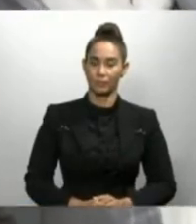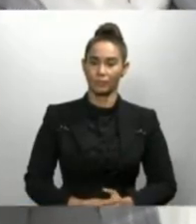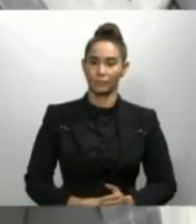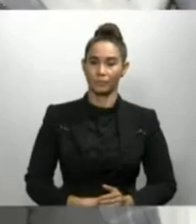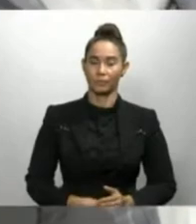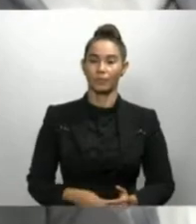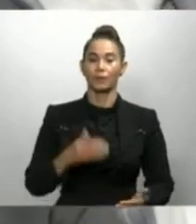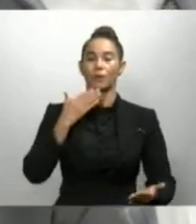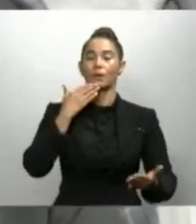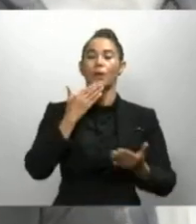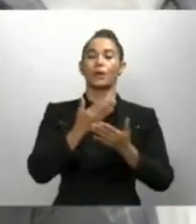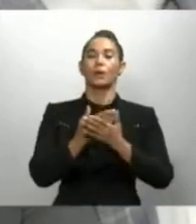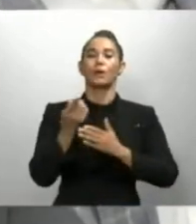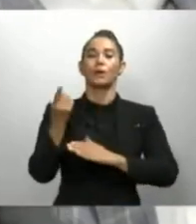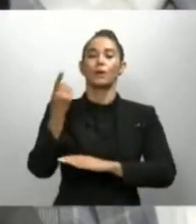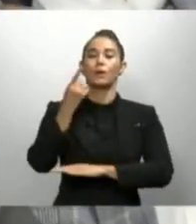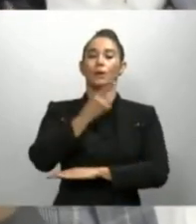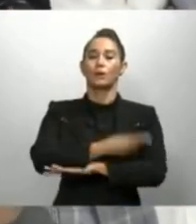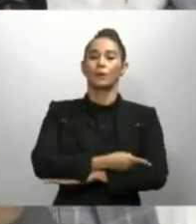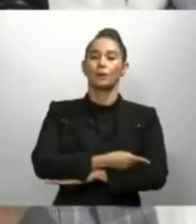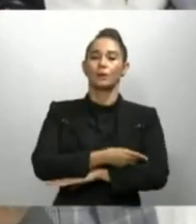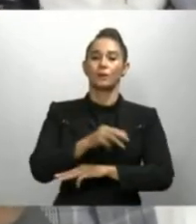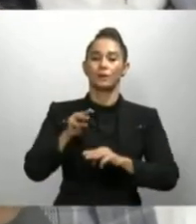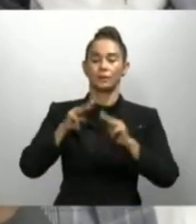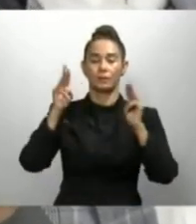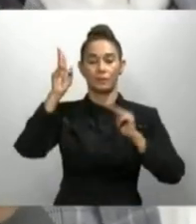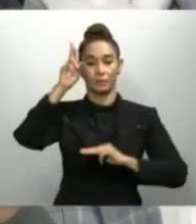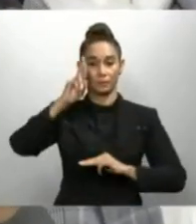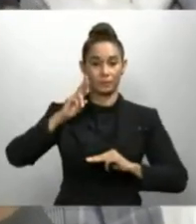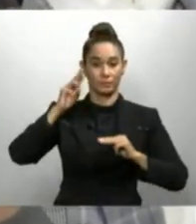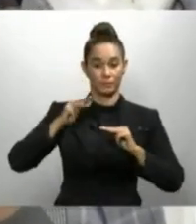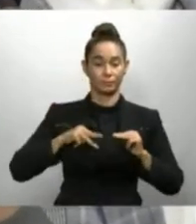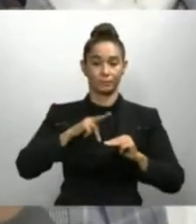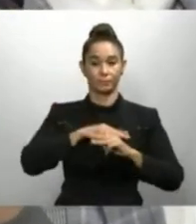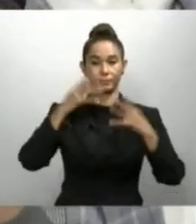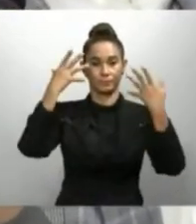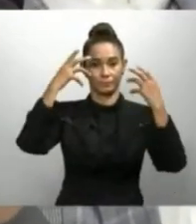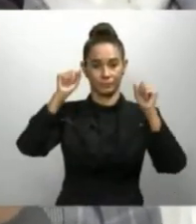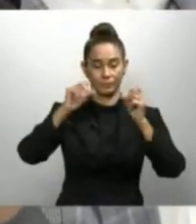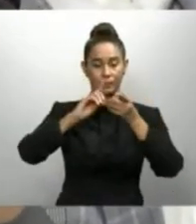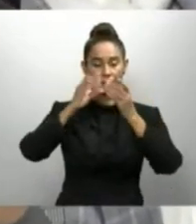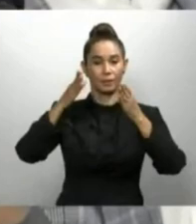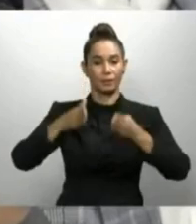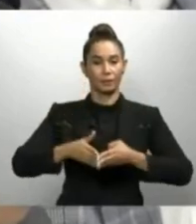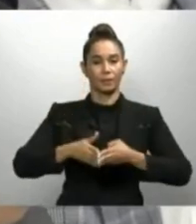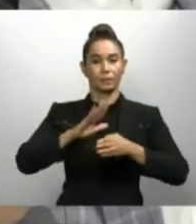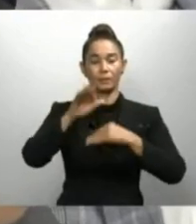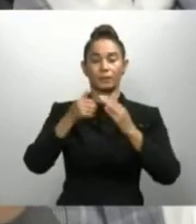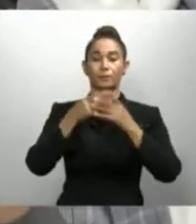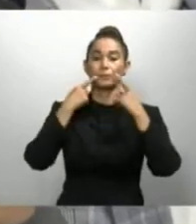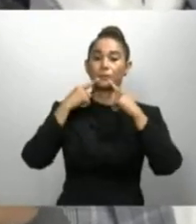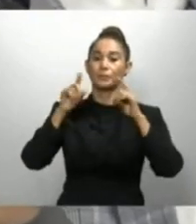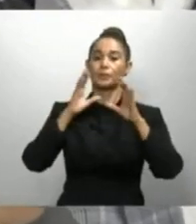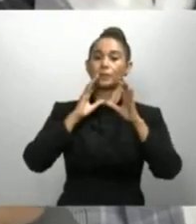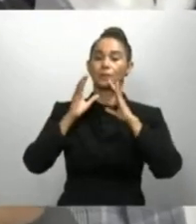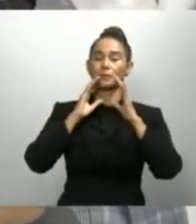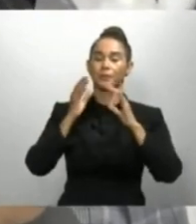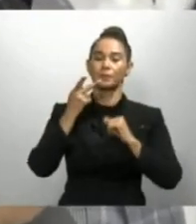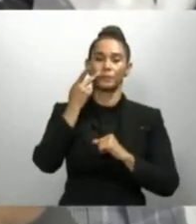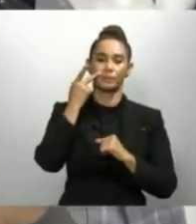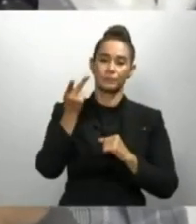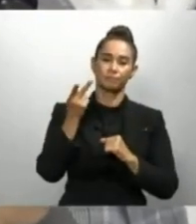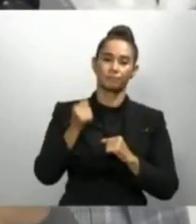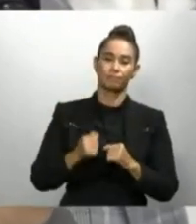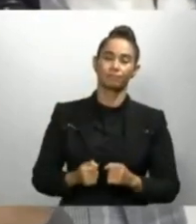Buen día, señora vicepresidenta, buen día, ministros, directores, señores de los medios de comunicación. Miren,